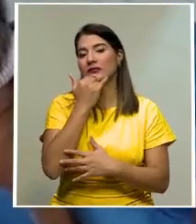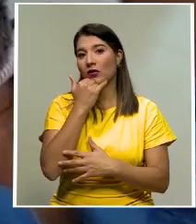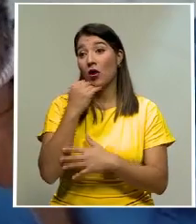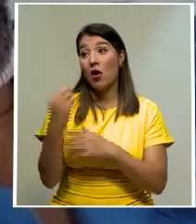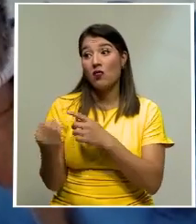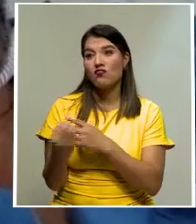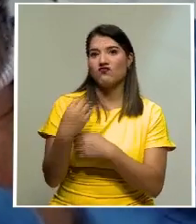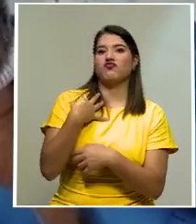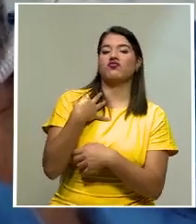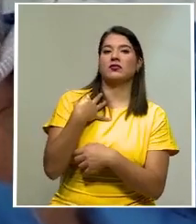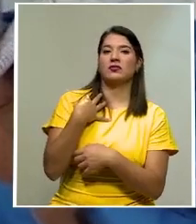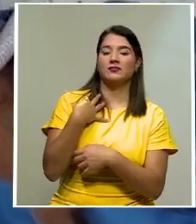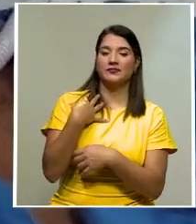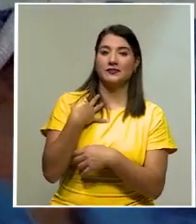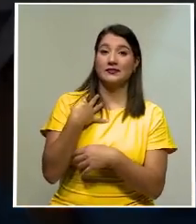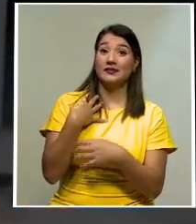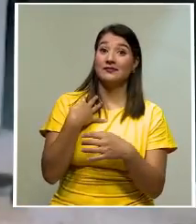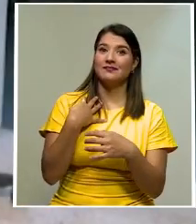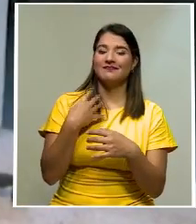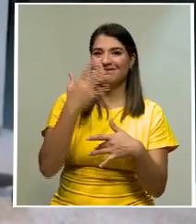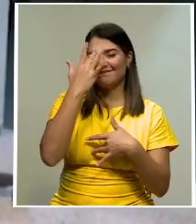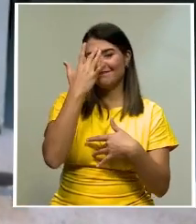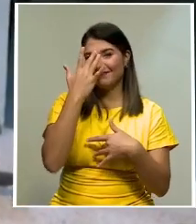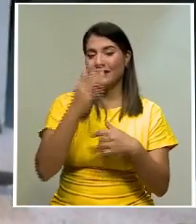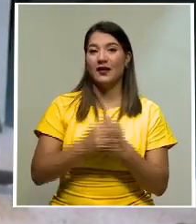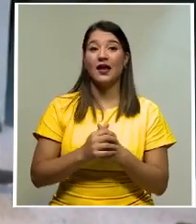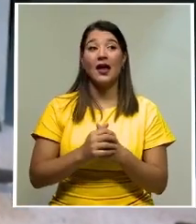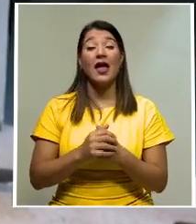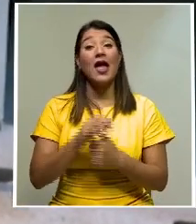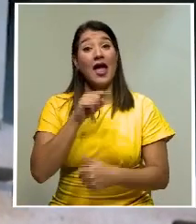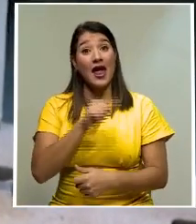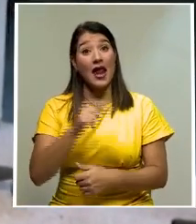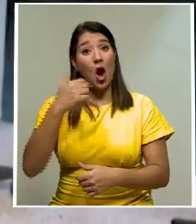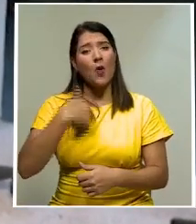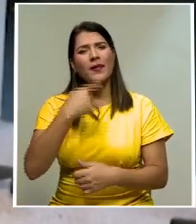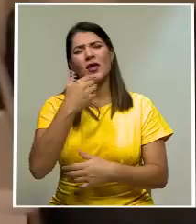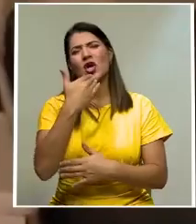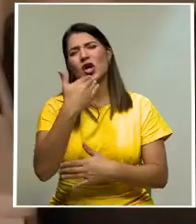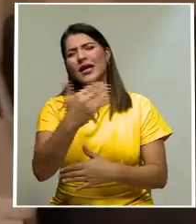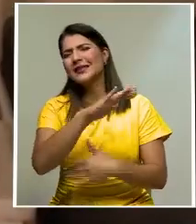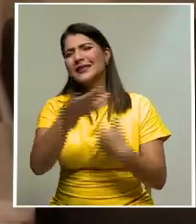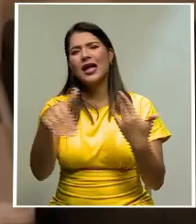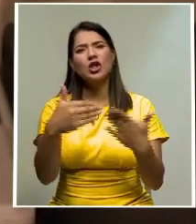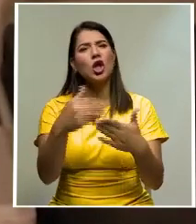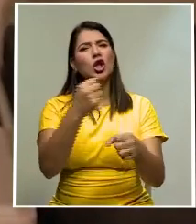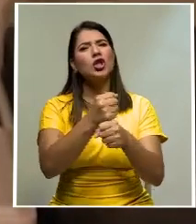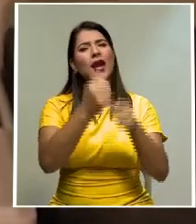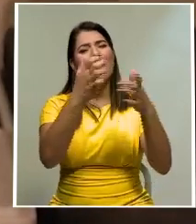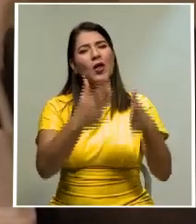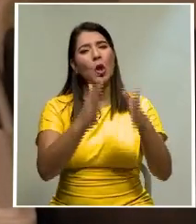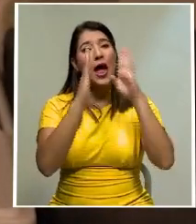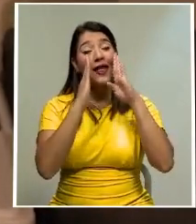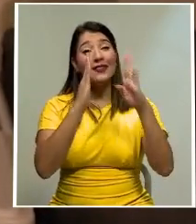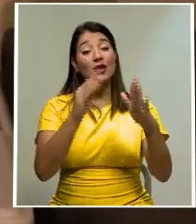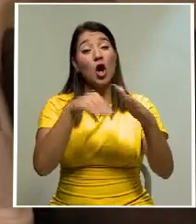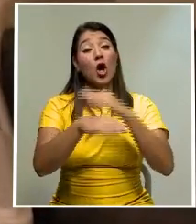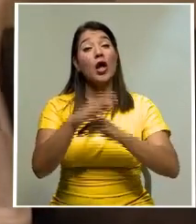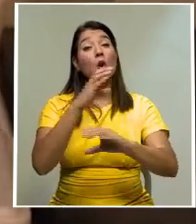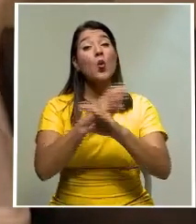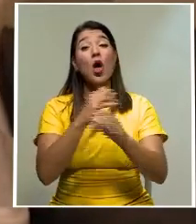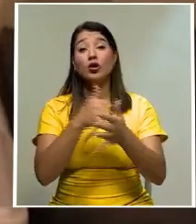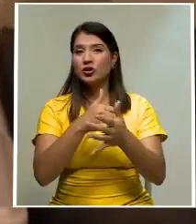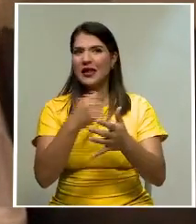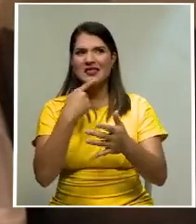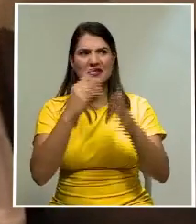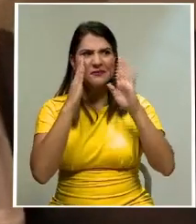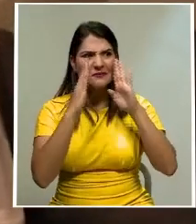paso a la muerte. Carlos Salas agradeció a todo el personal médico que lo atendió en la UCI, pues asegura que estuvieron pendientes